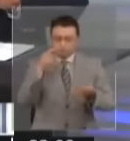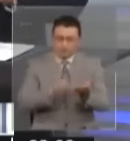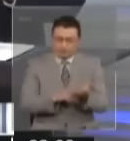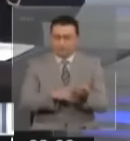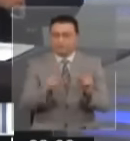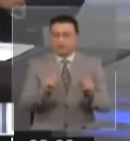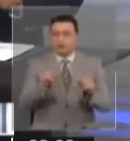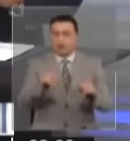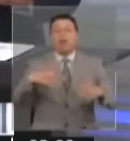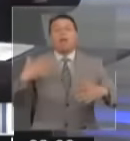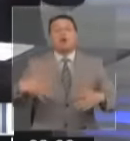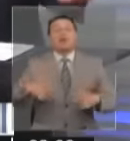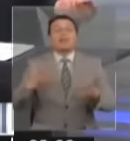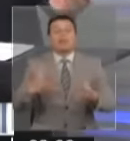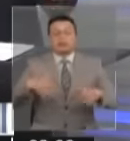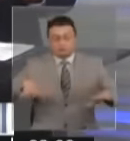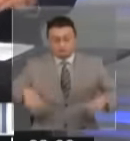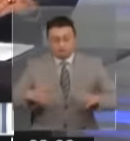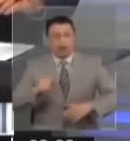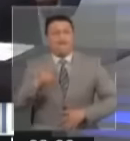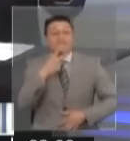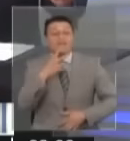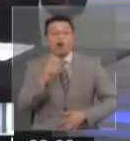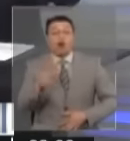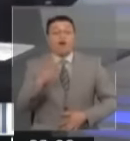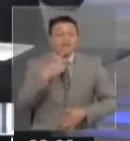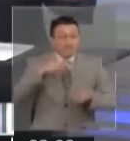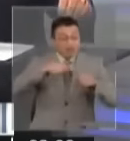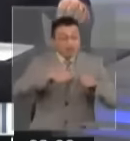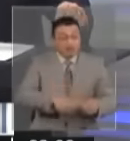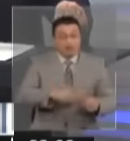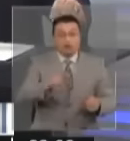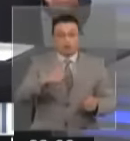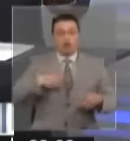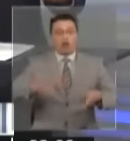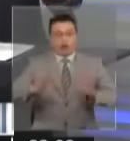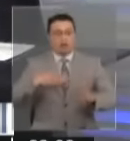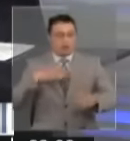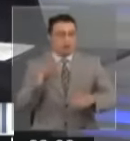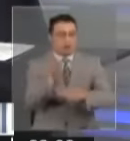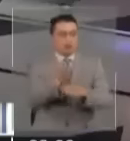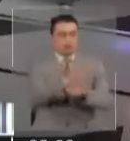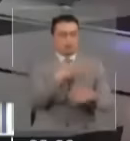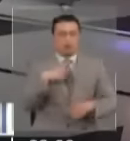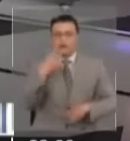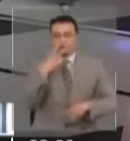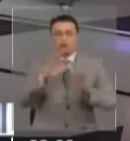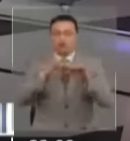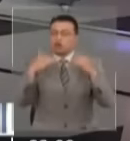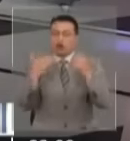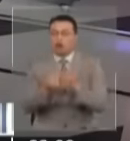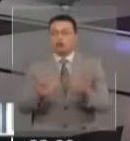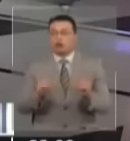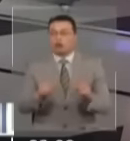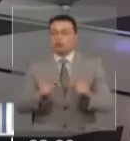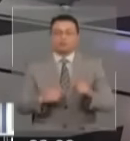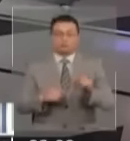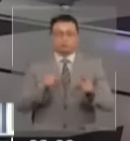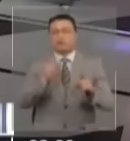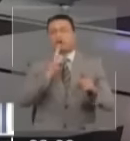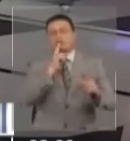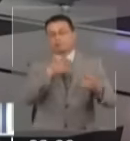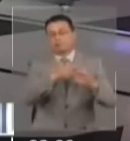que haga uno como alcalde, no si vive o no vive. Yo paso en la calle y en la calle veo todos los problemas. No, que no vives tú lo que pasa en la madrugada, en la noche.